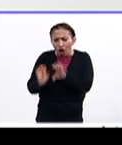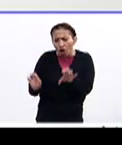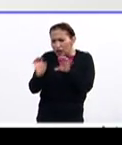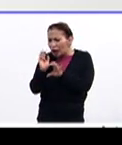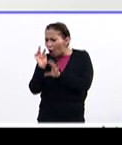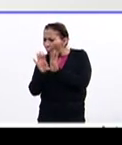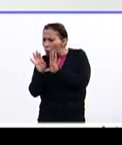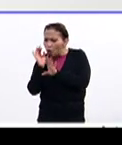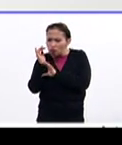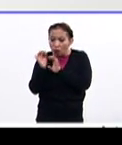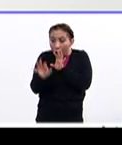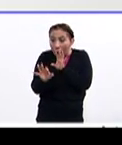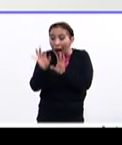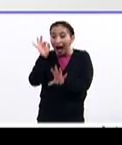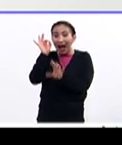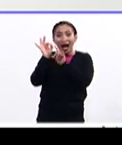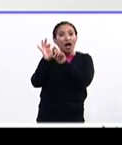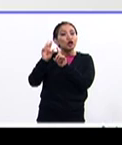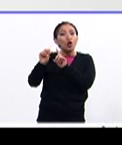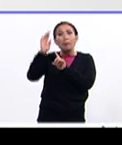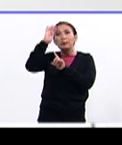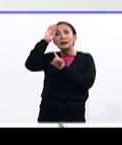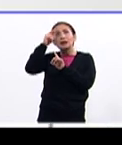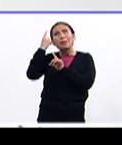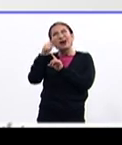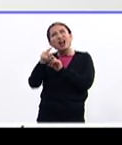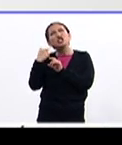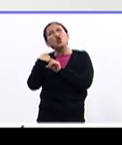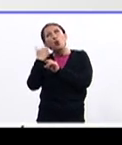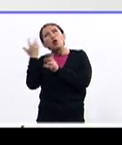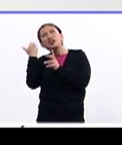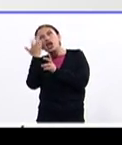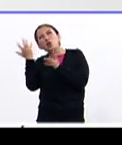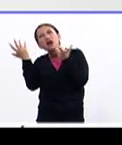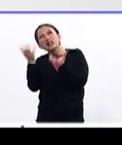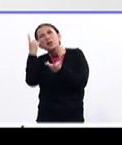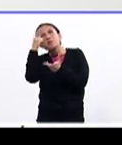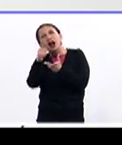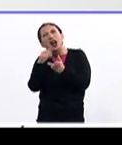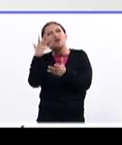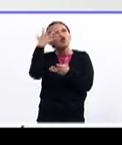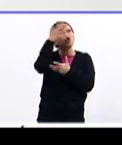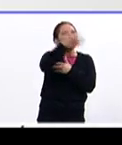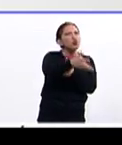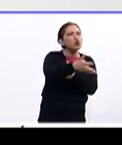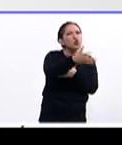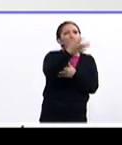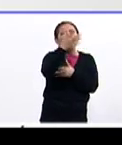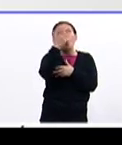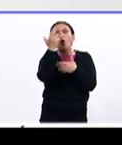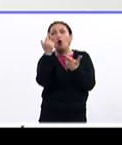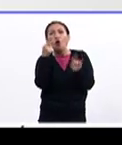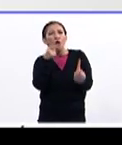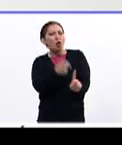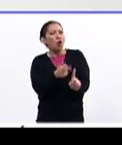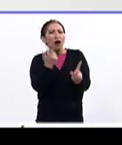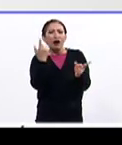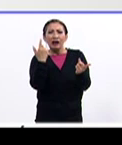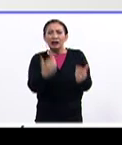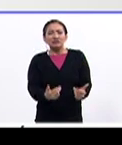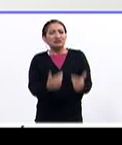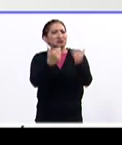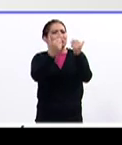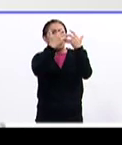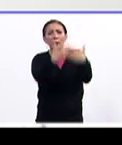tecnológica. No están pensadas o imaginadas o elaboradas y desarrolladas directamente para